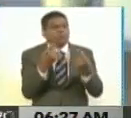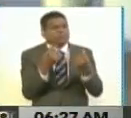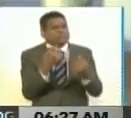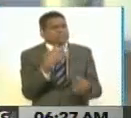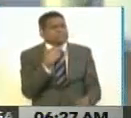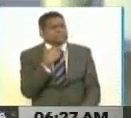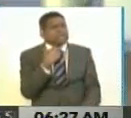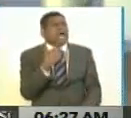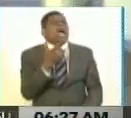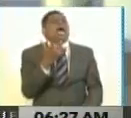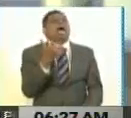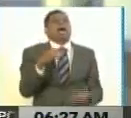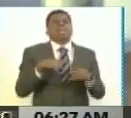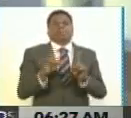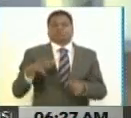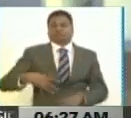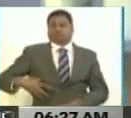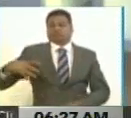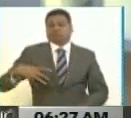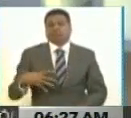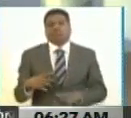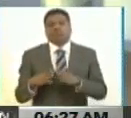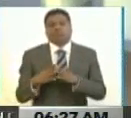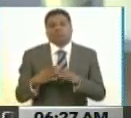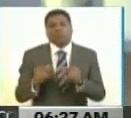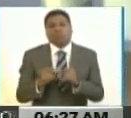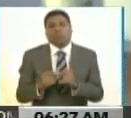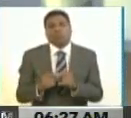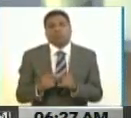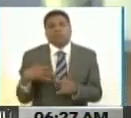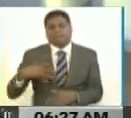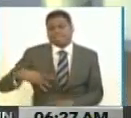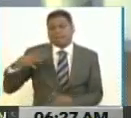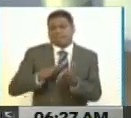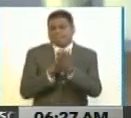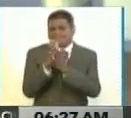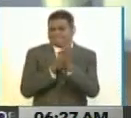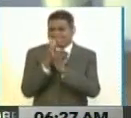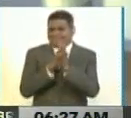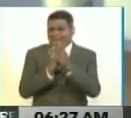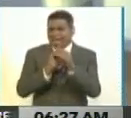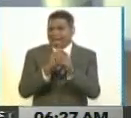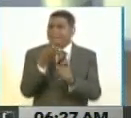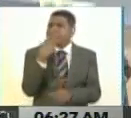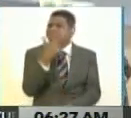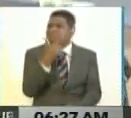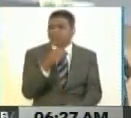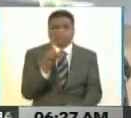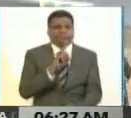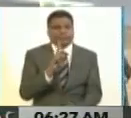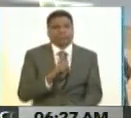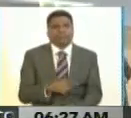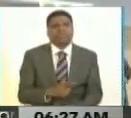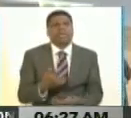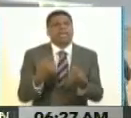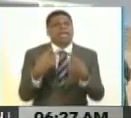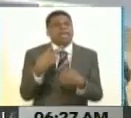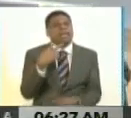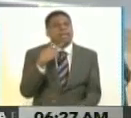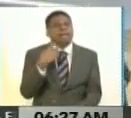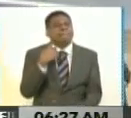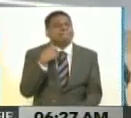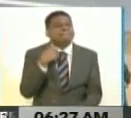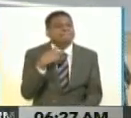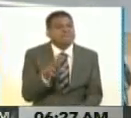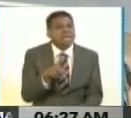únicamente las élites, quienes tienen el poder económico y el capital, van a verse beneficiados de ese tipo de medidas. ¿Y qué pierde el pueblo? ¿Pierde empleos?